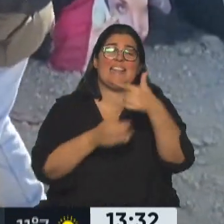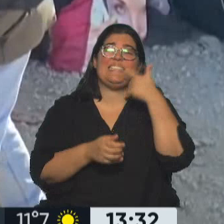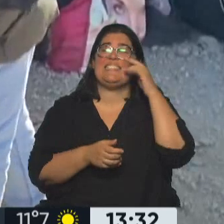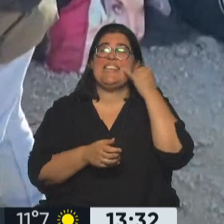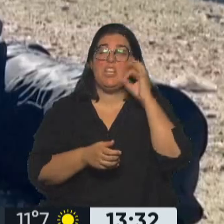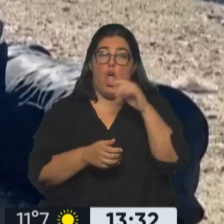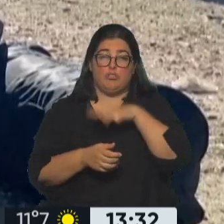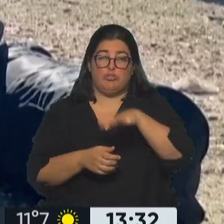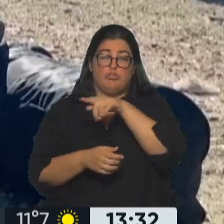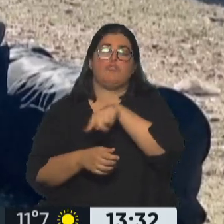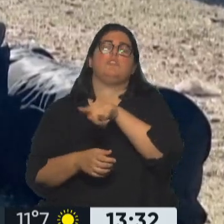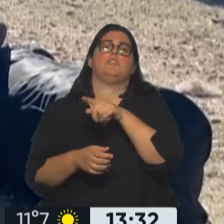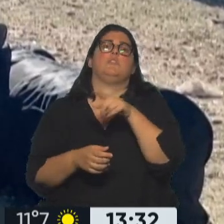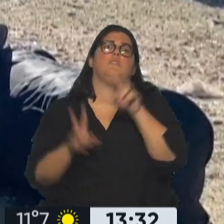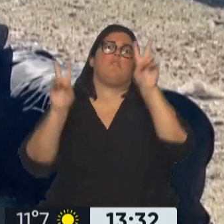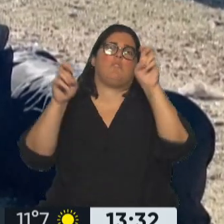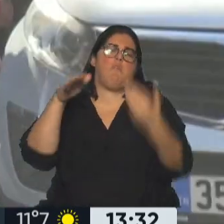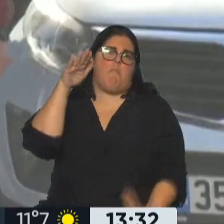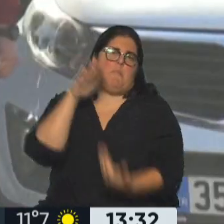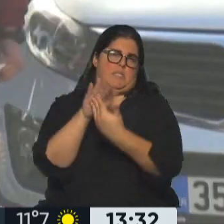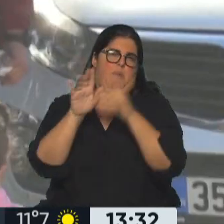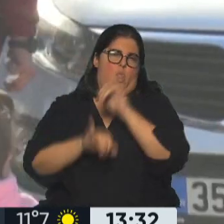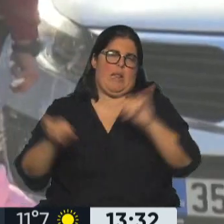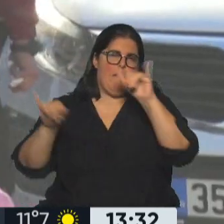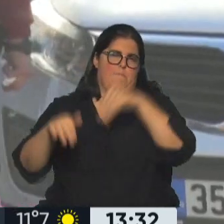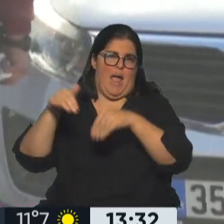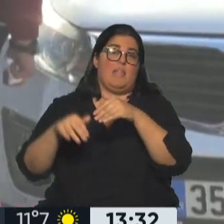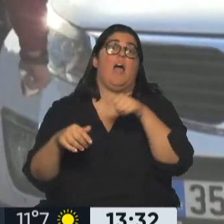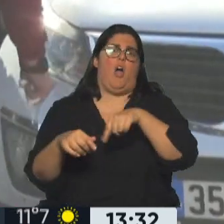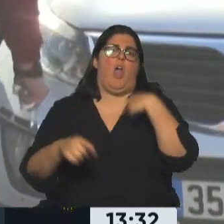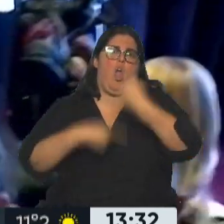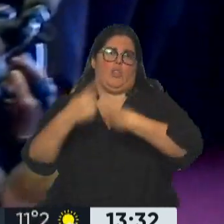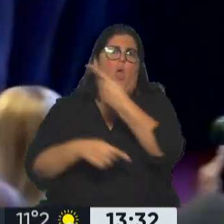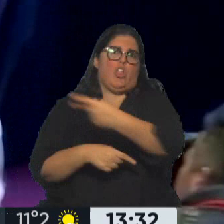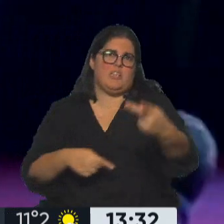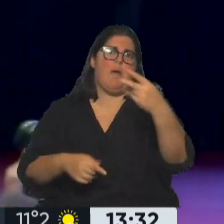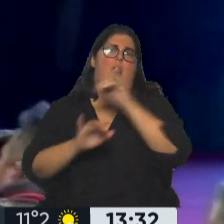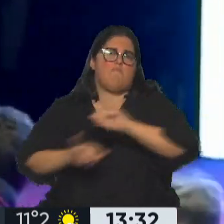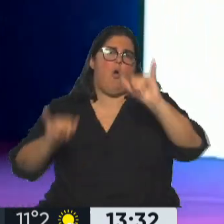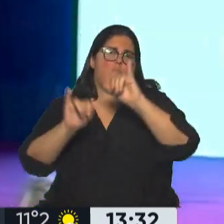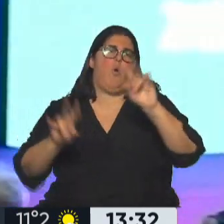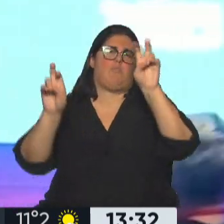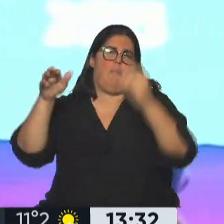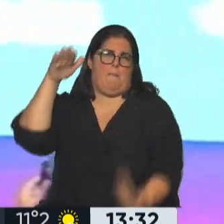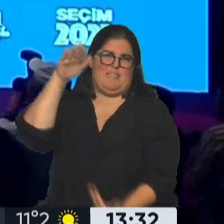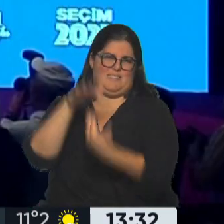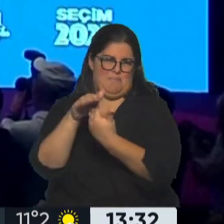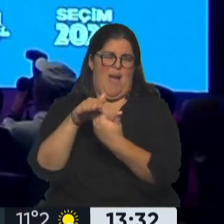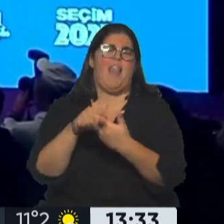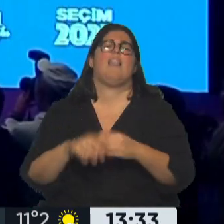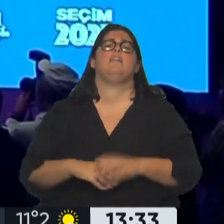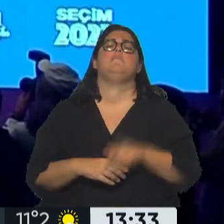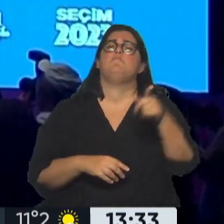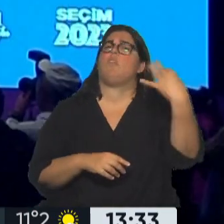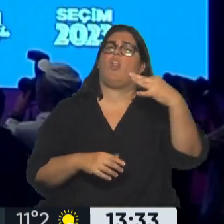lugar importante en la campaña y volverá a hacerlo en estas 2 semanas hasta el balotaje, con un Kılıçdaroğlu obligado a sobreactuar su nacionalismo para